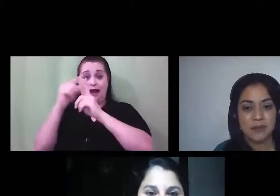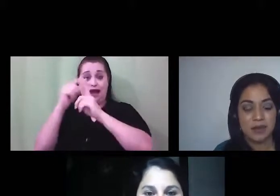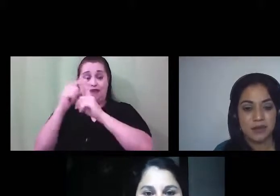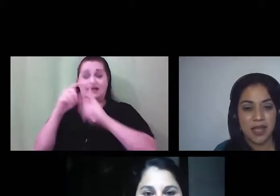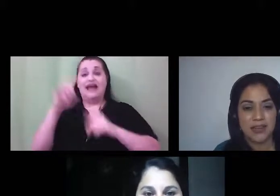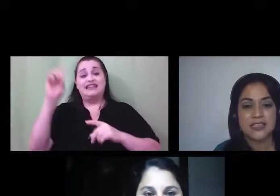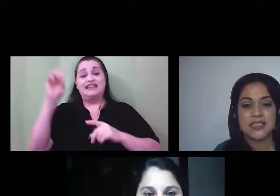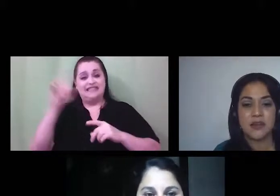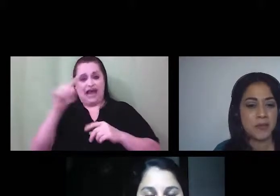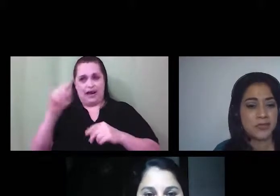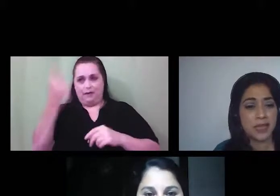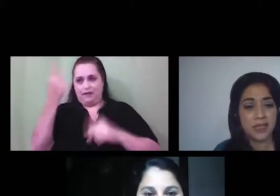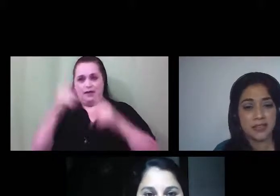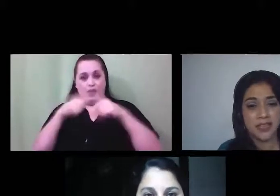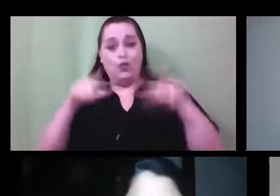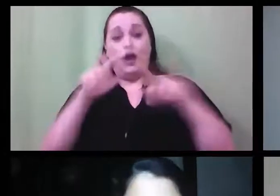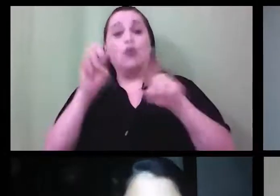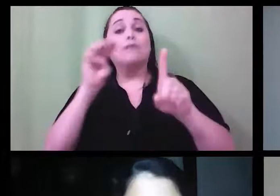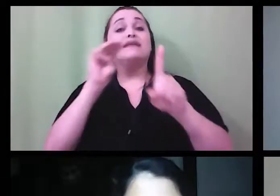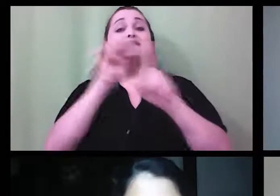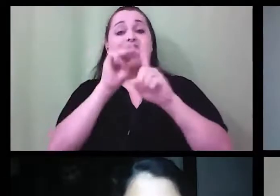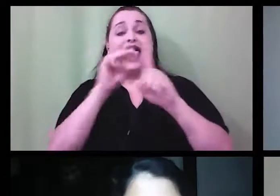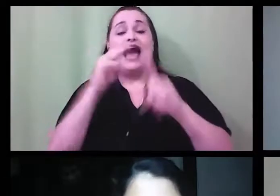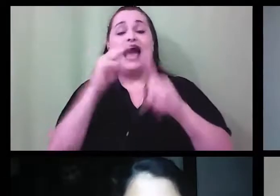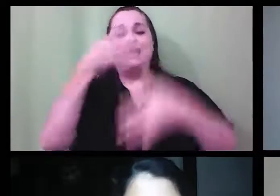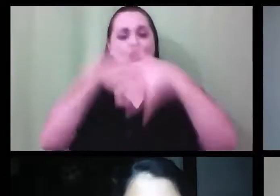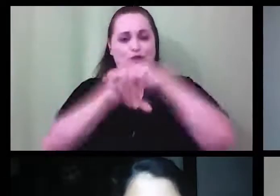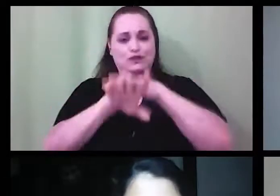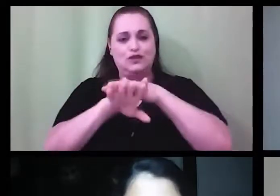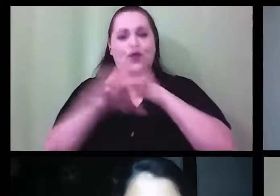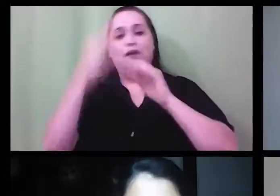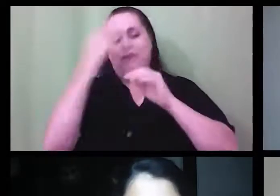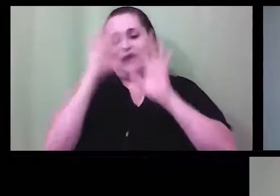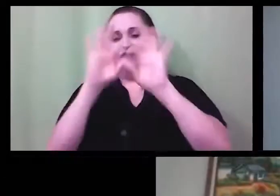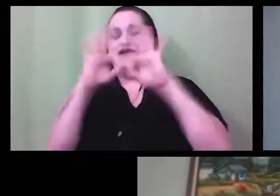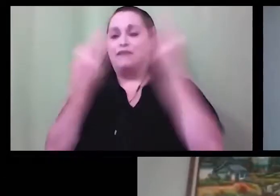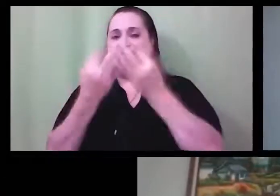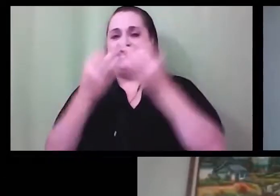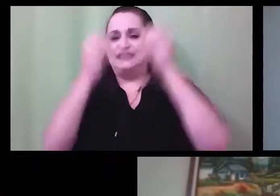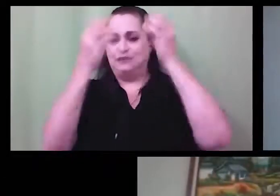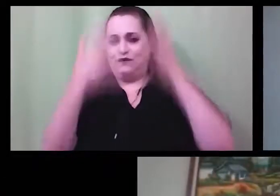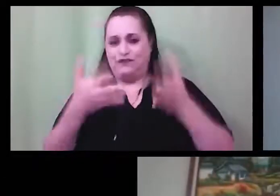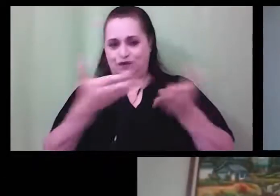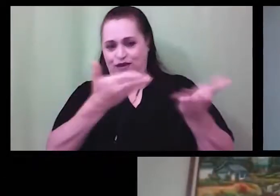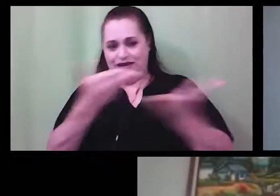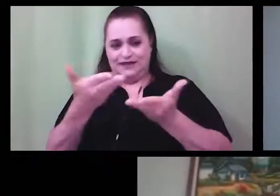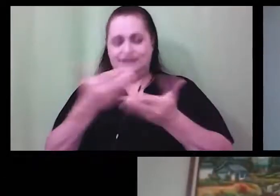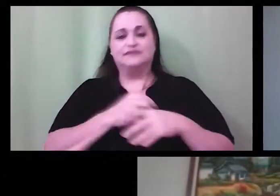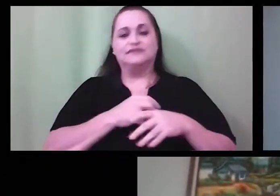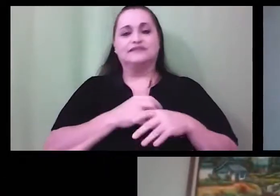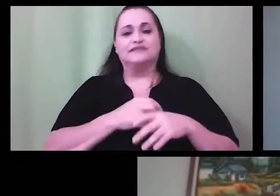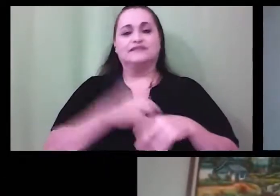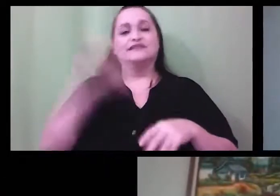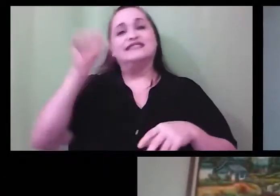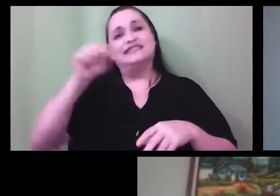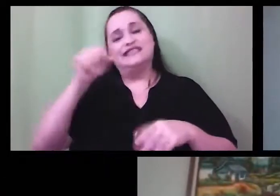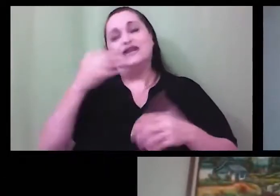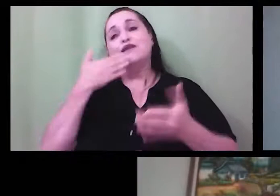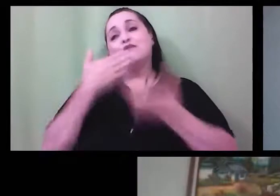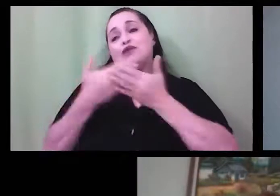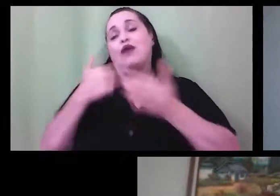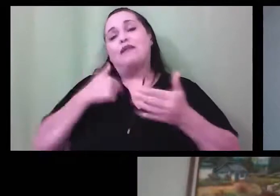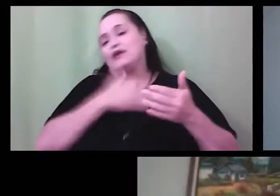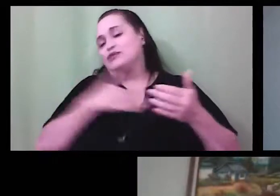Dixiana en primer lugar. Dixiana, un mensaje de inclusión para familias y para docentes. Sí, bueno, a mí me